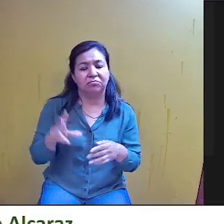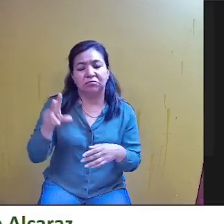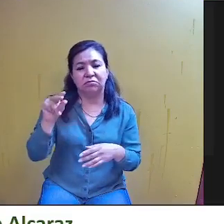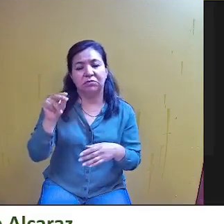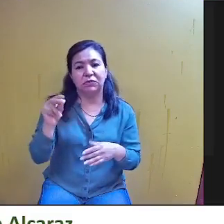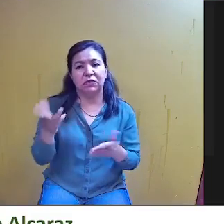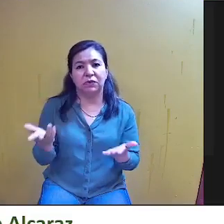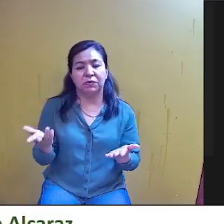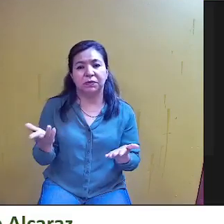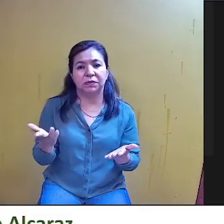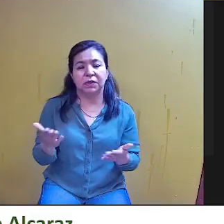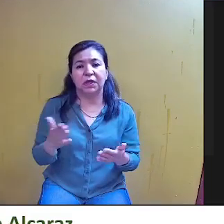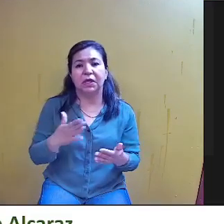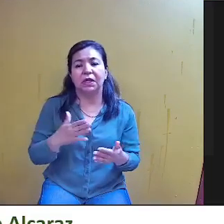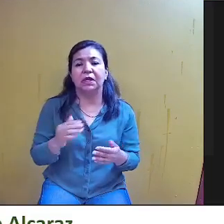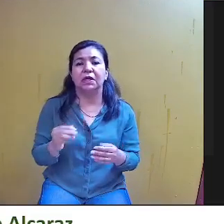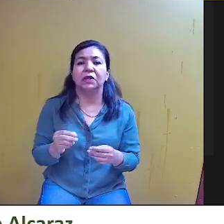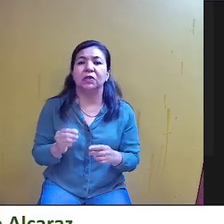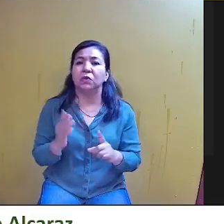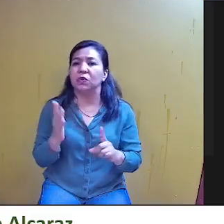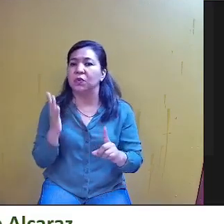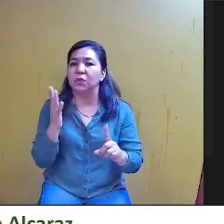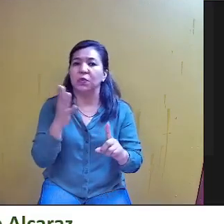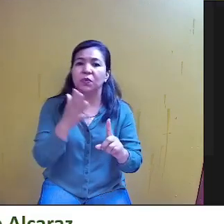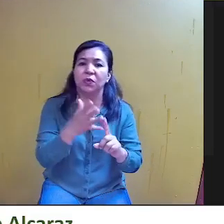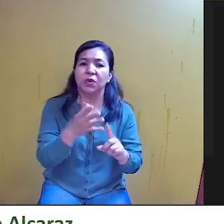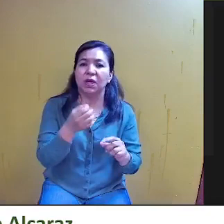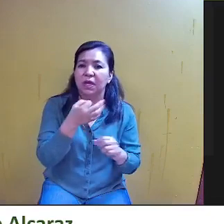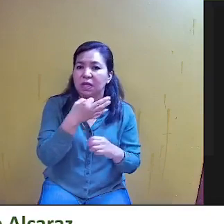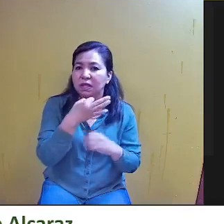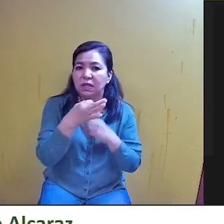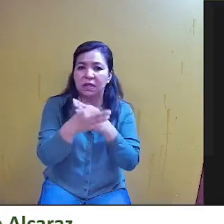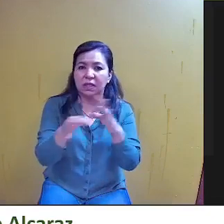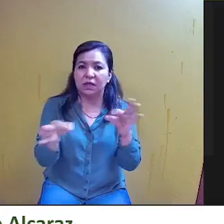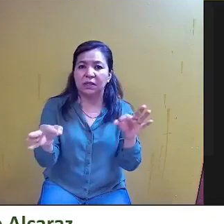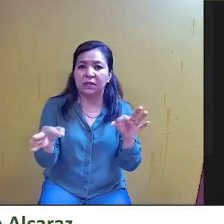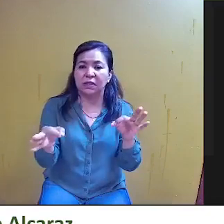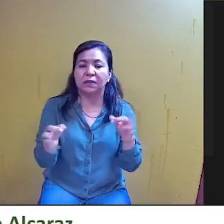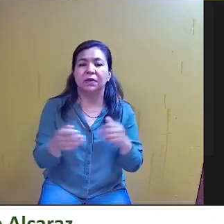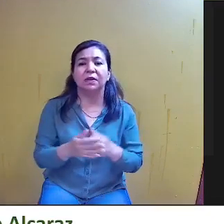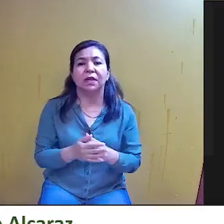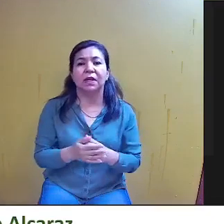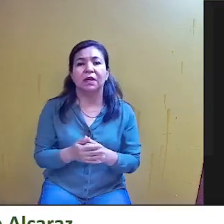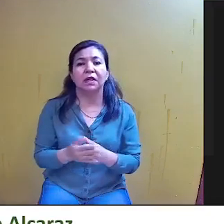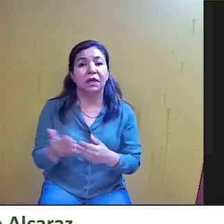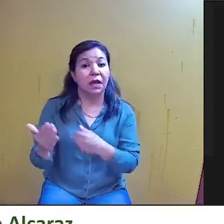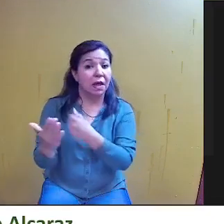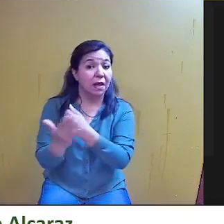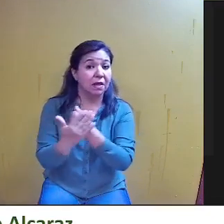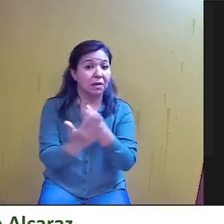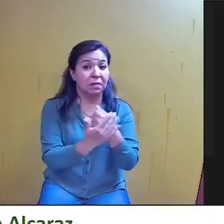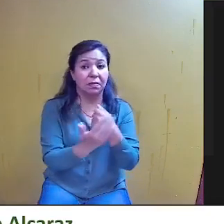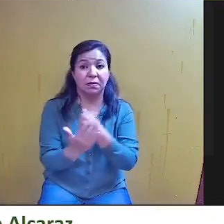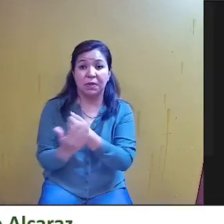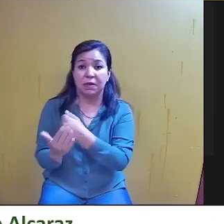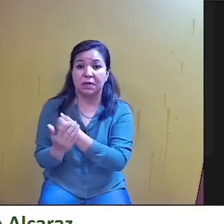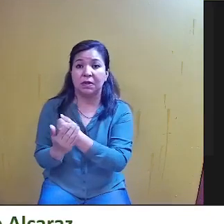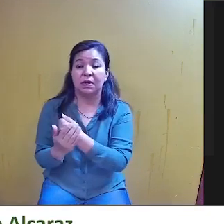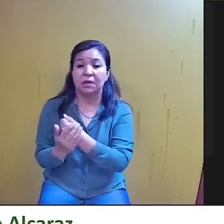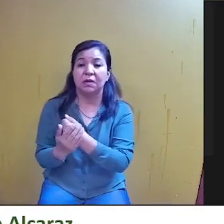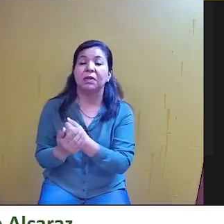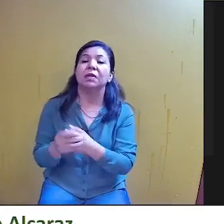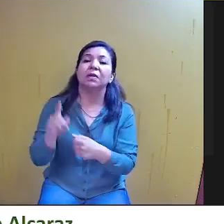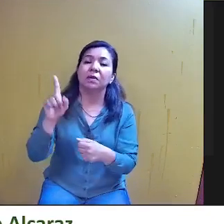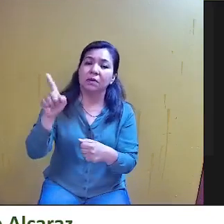protagonismo, no se advierte una dirección del discurso hacia un llamado del voto o un